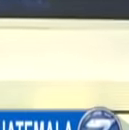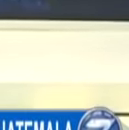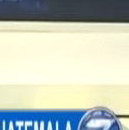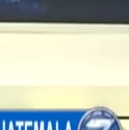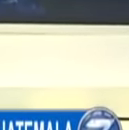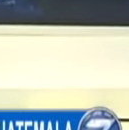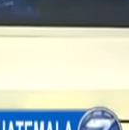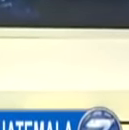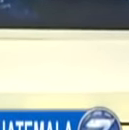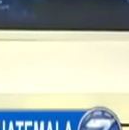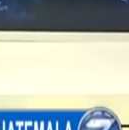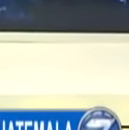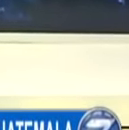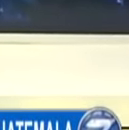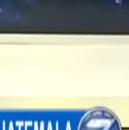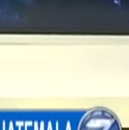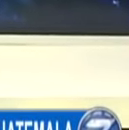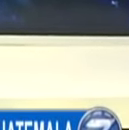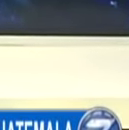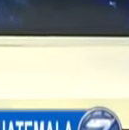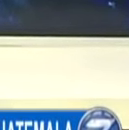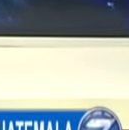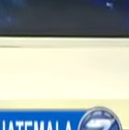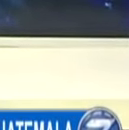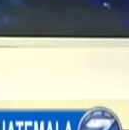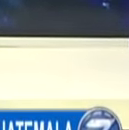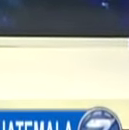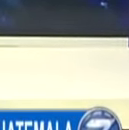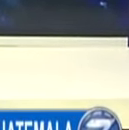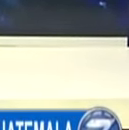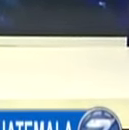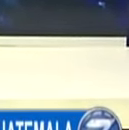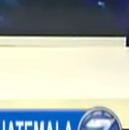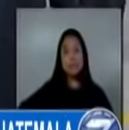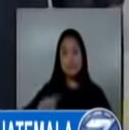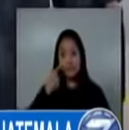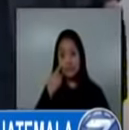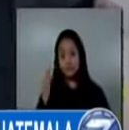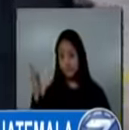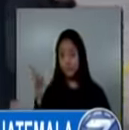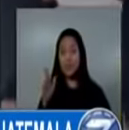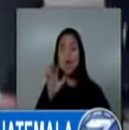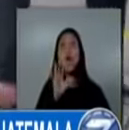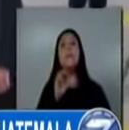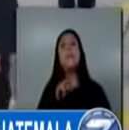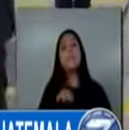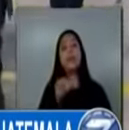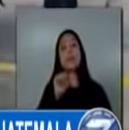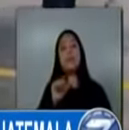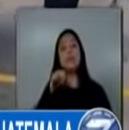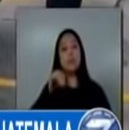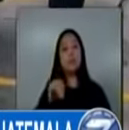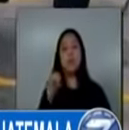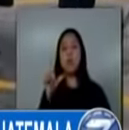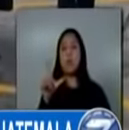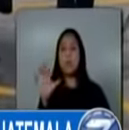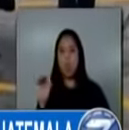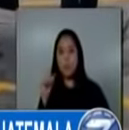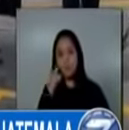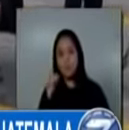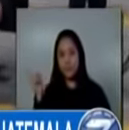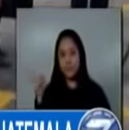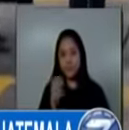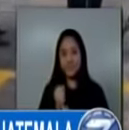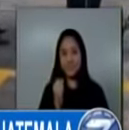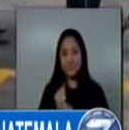Guatemala para comenzar su visita oficial a nuestro país. López Obrador llegó al país a las 15:20 horas